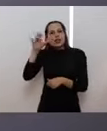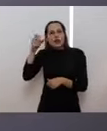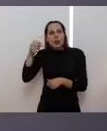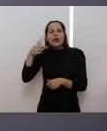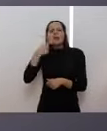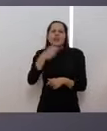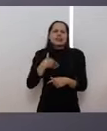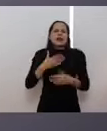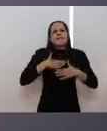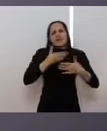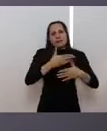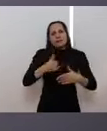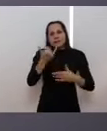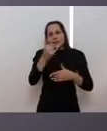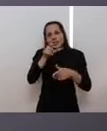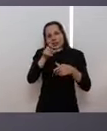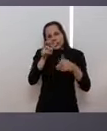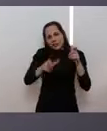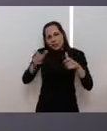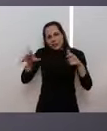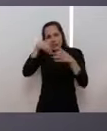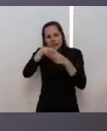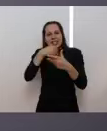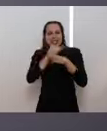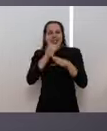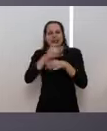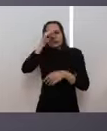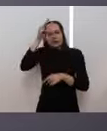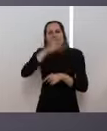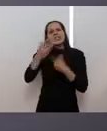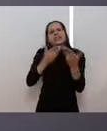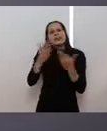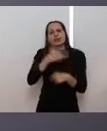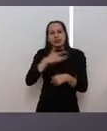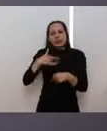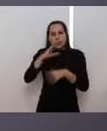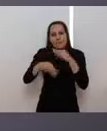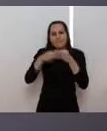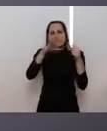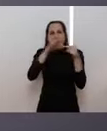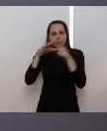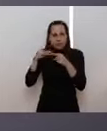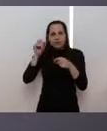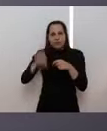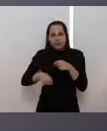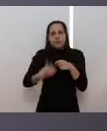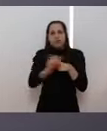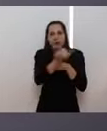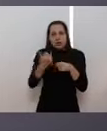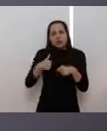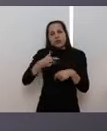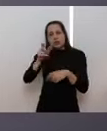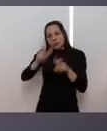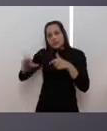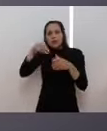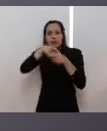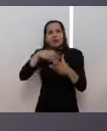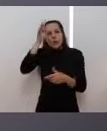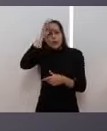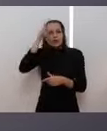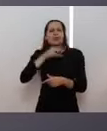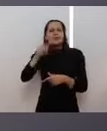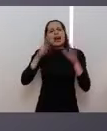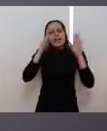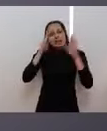nos dice felicitaciones a esta institución militar en el servicio de salud y demás especializaciones que prestan soy paciente de los mil la